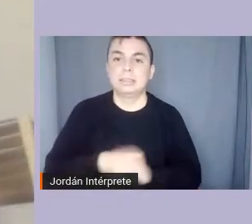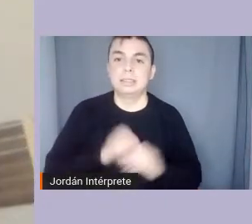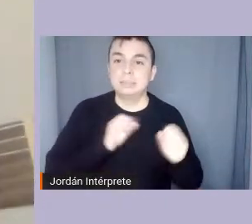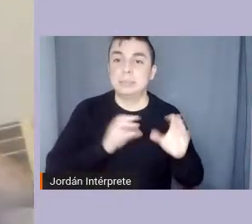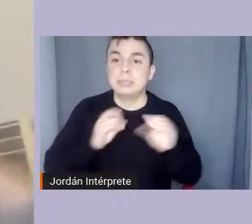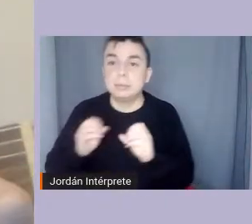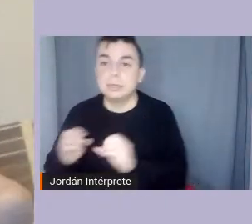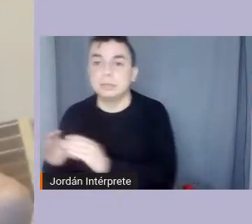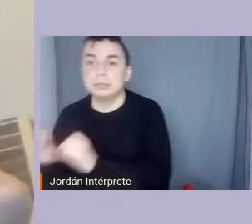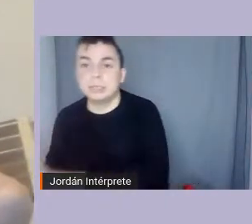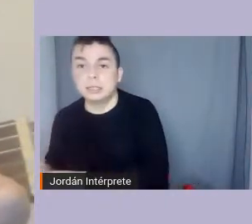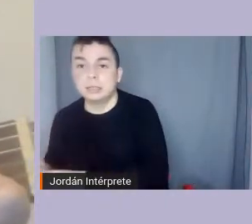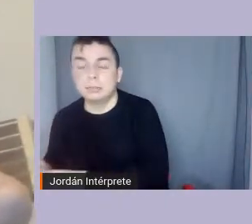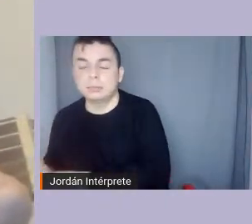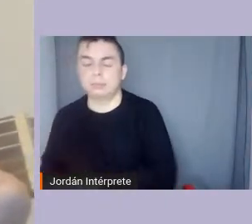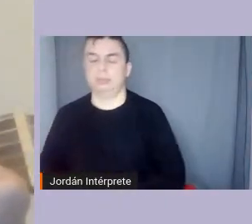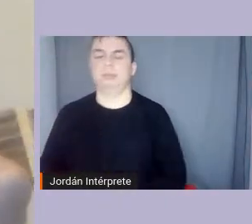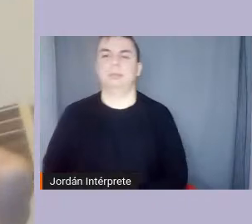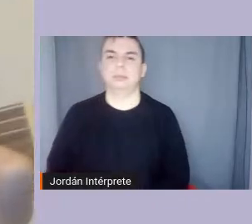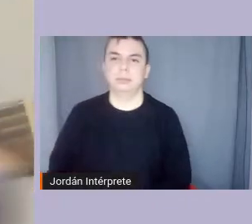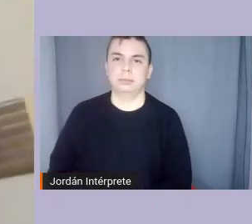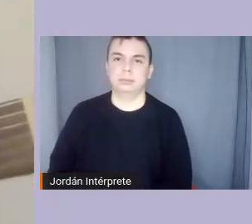Sim, sim, sim, sim, sim.